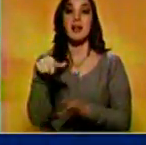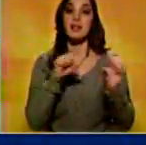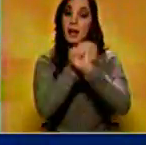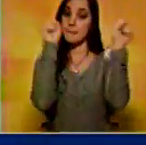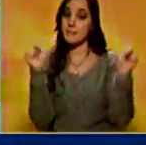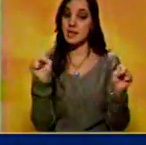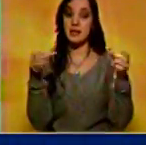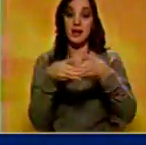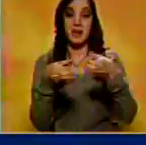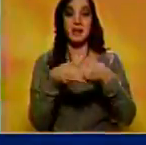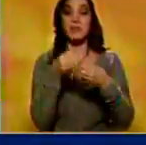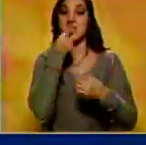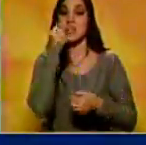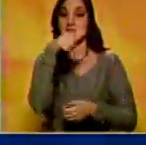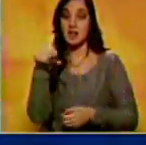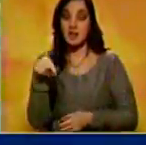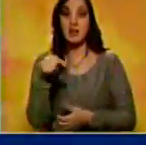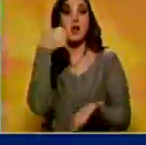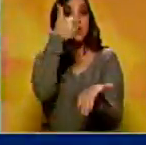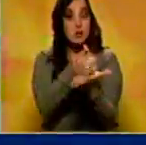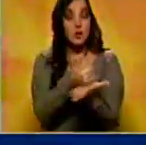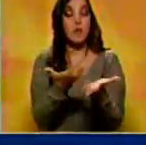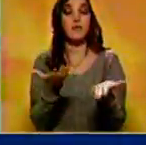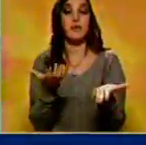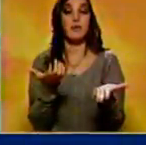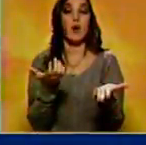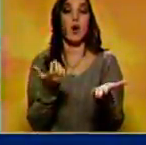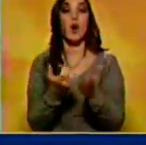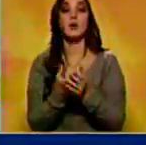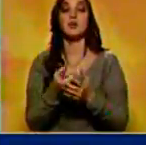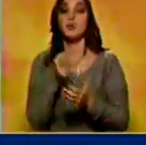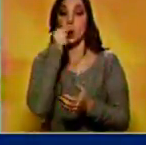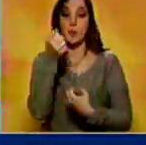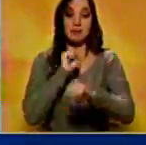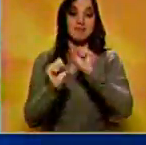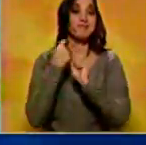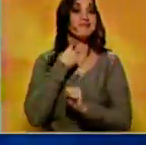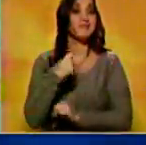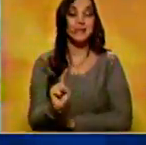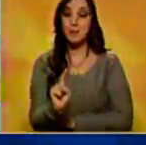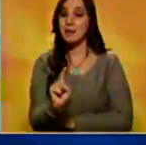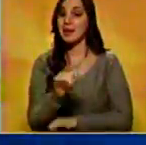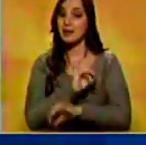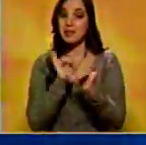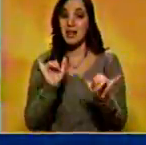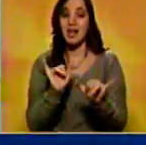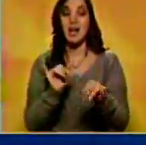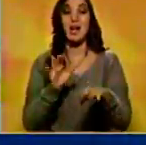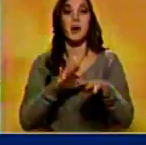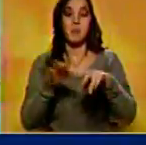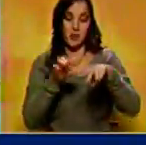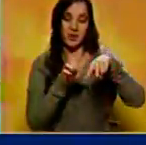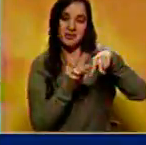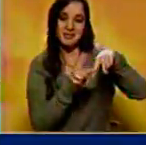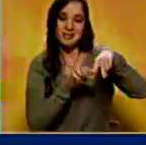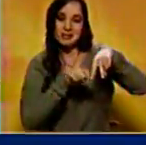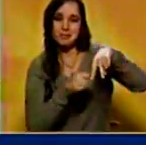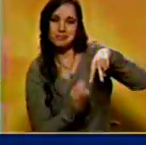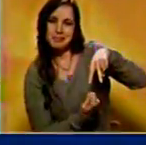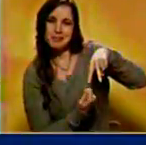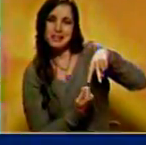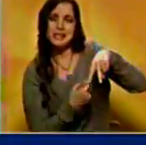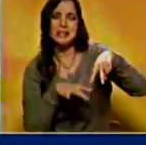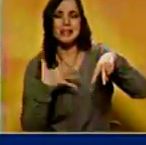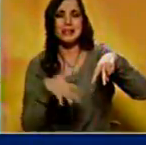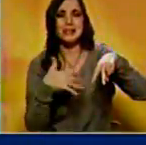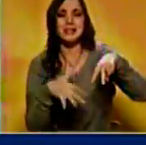el equipo italiano confirmó que el defensa Giorgio Chiellini se perderá la final ante el FC Barcelona por una lesión en el gemelo izquierdo. El jugador italiano